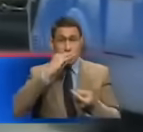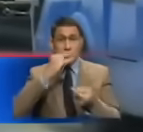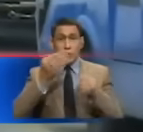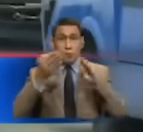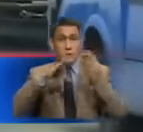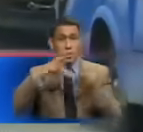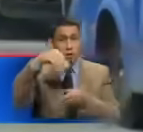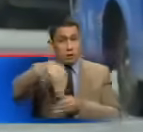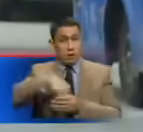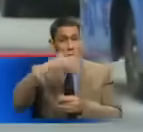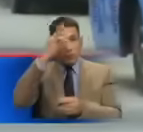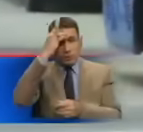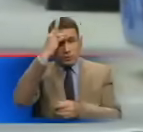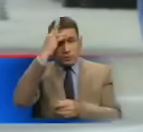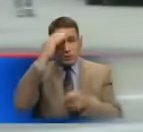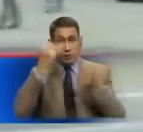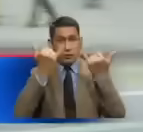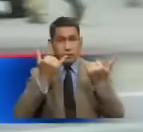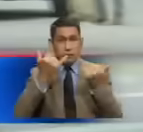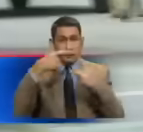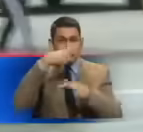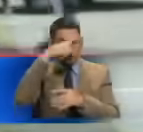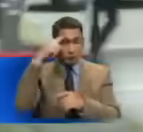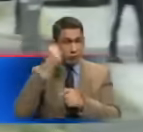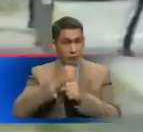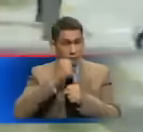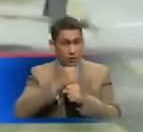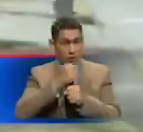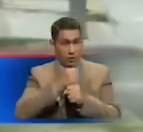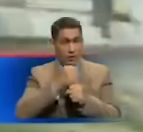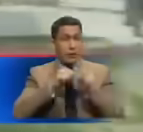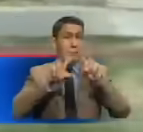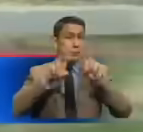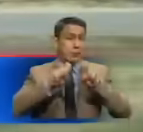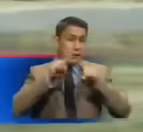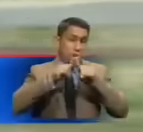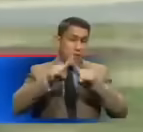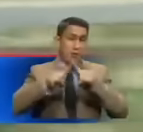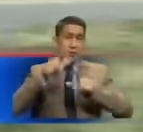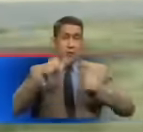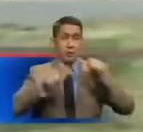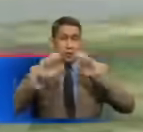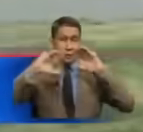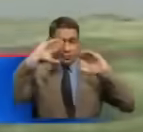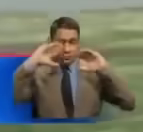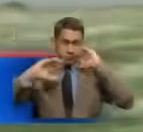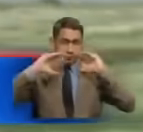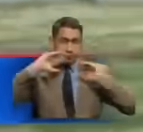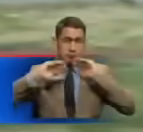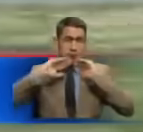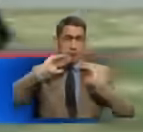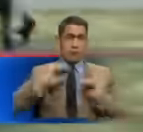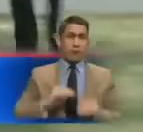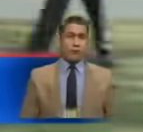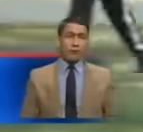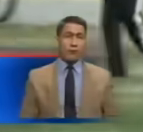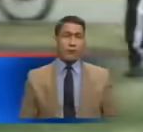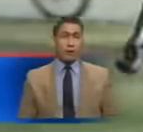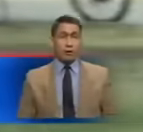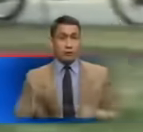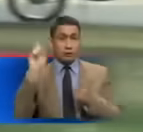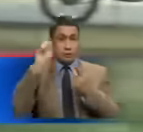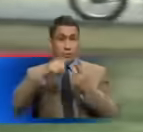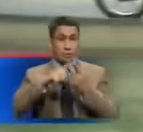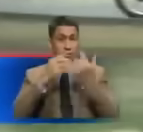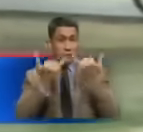salud. Estamos trabajando, monitoreando sobre los heridos y también sobre las personas que fueron evacuadas. En este momento